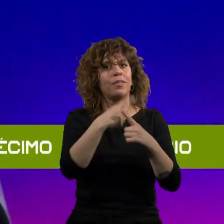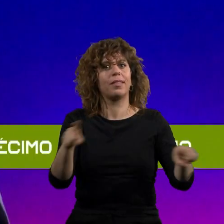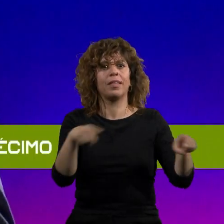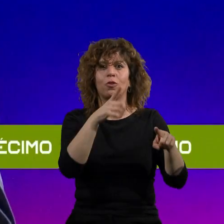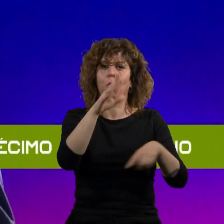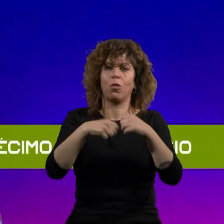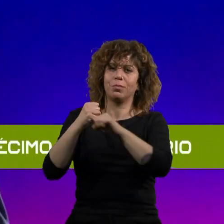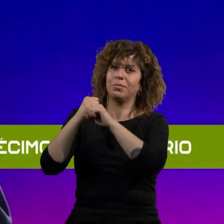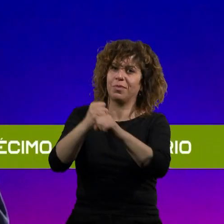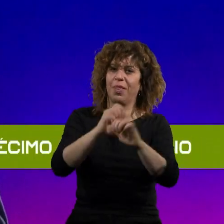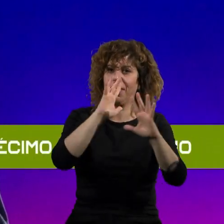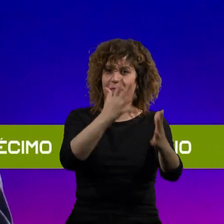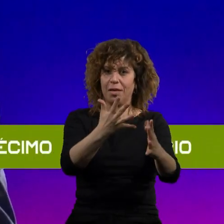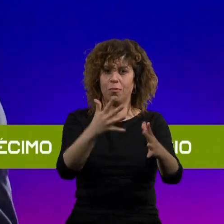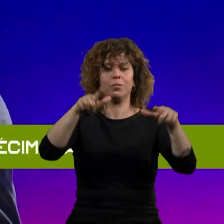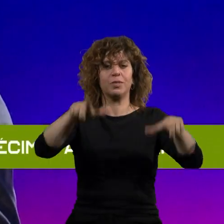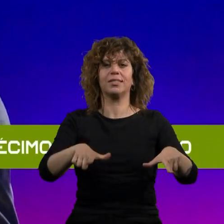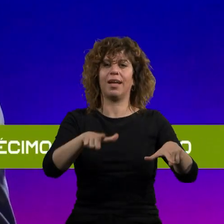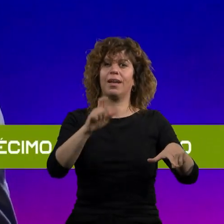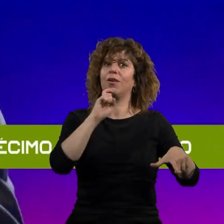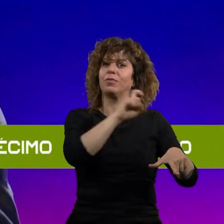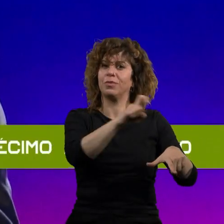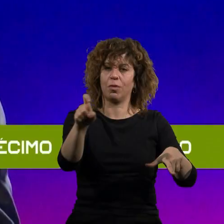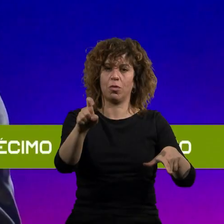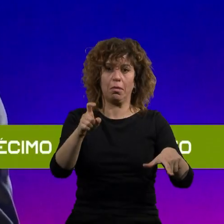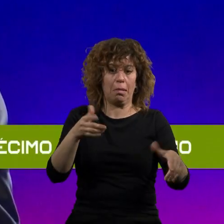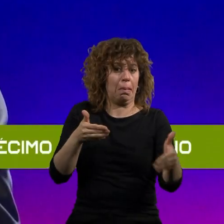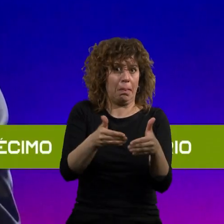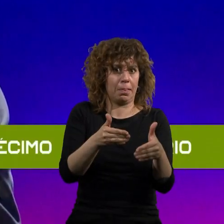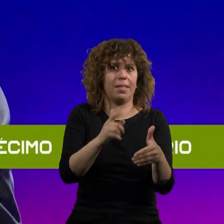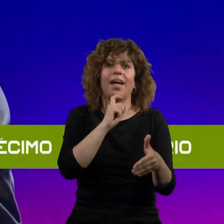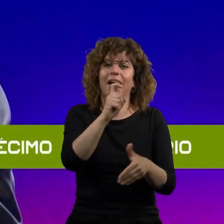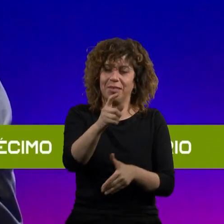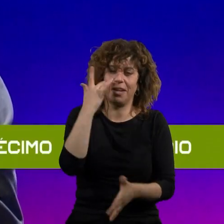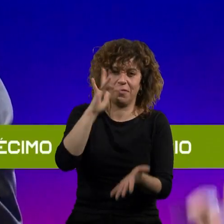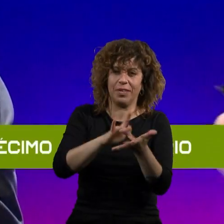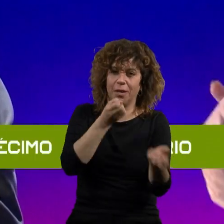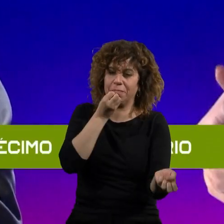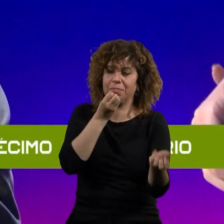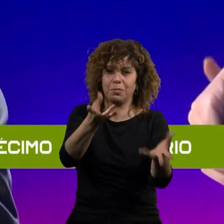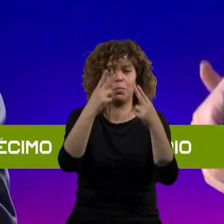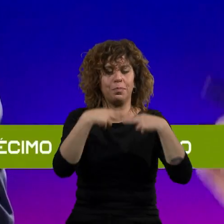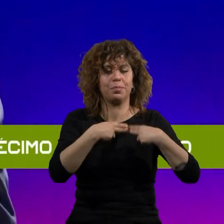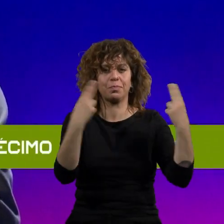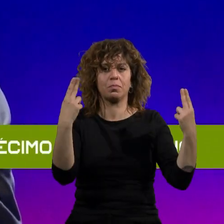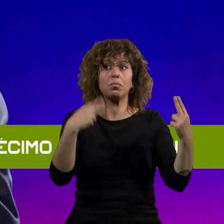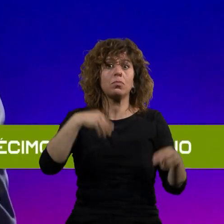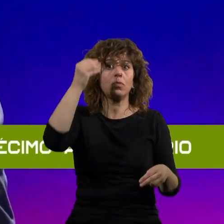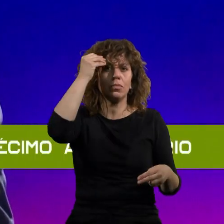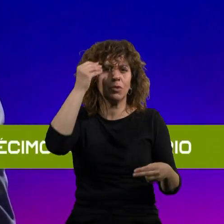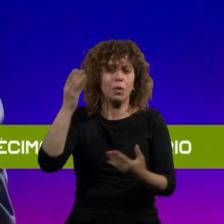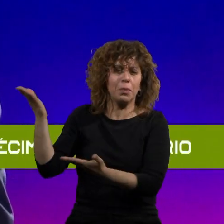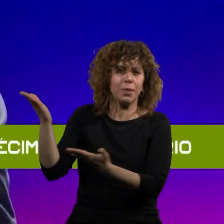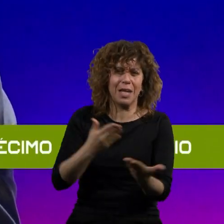10º aniversario, va a ser en la Sala Fundición, anunciaremos fecha dentro de no mucho. Y yo creo que vamos a invitar a